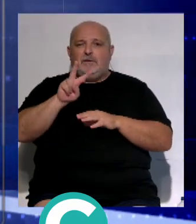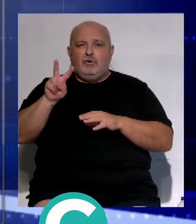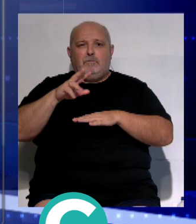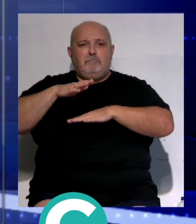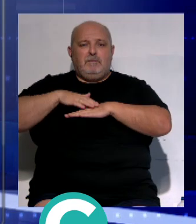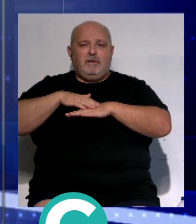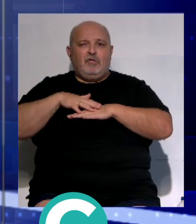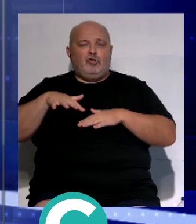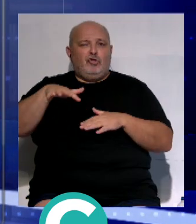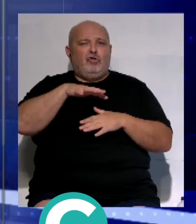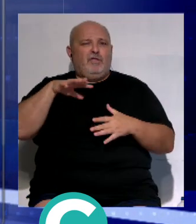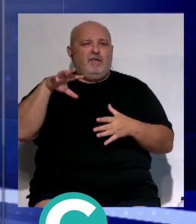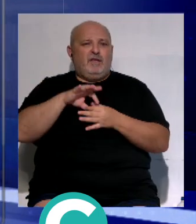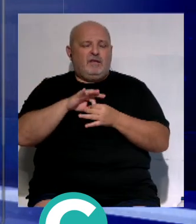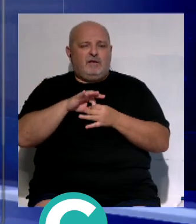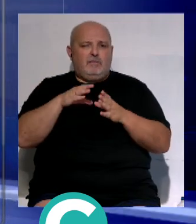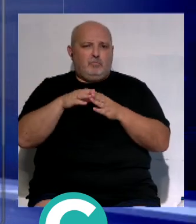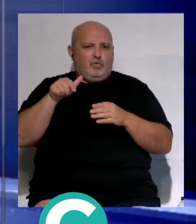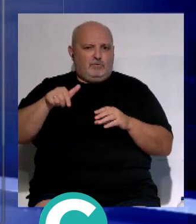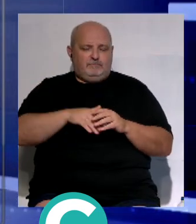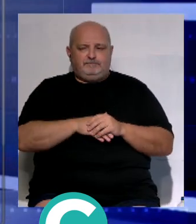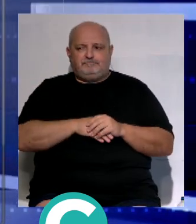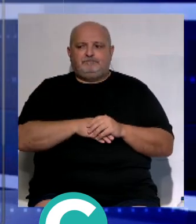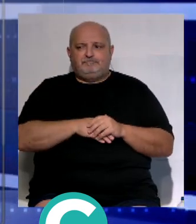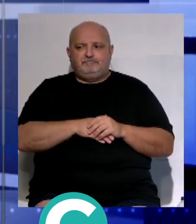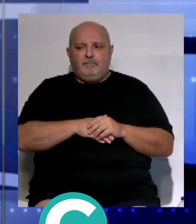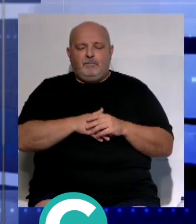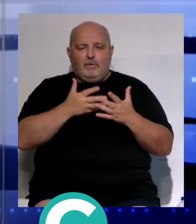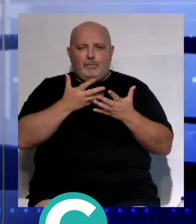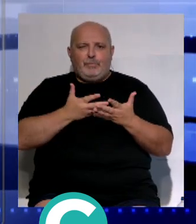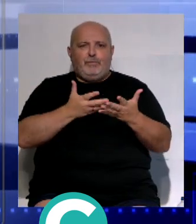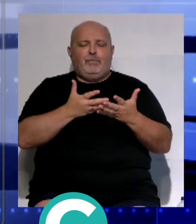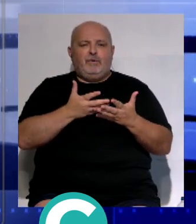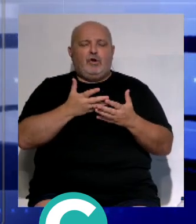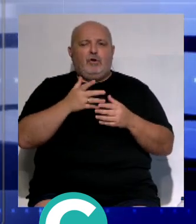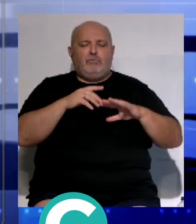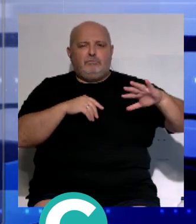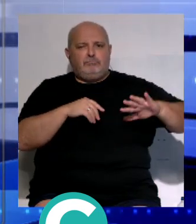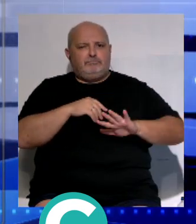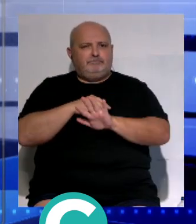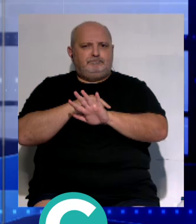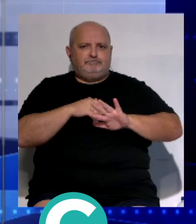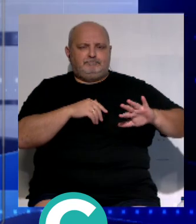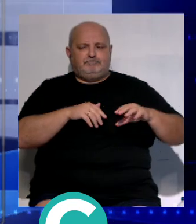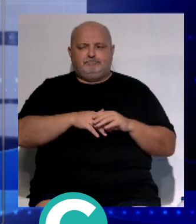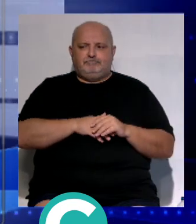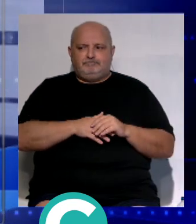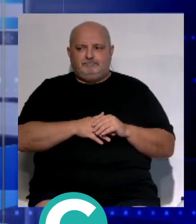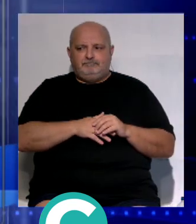grados de mínima que registrará el puerto de Santa María los vientos serán del oeste en el litoral